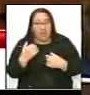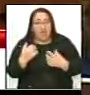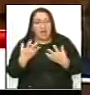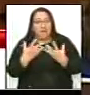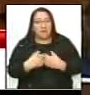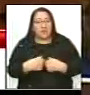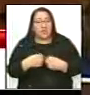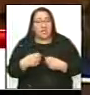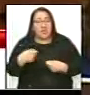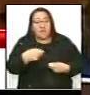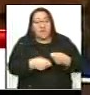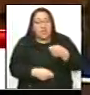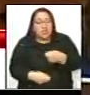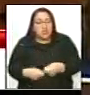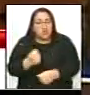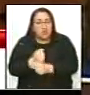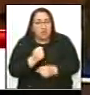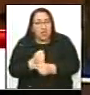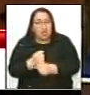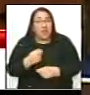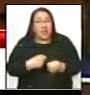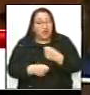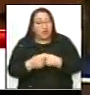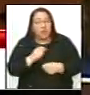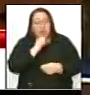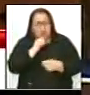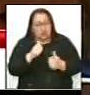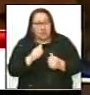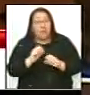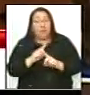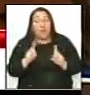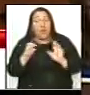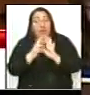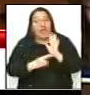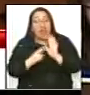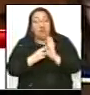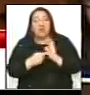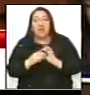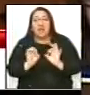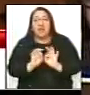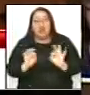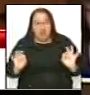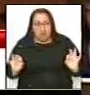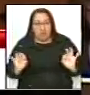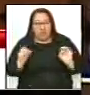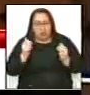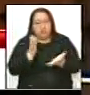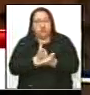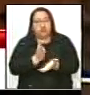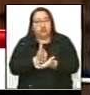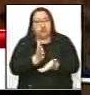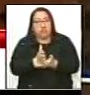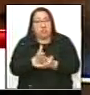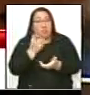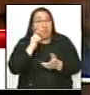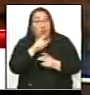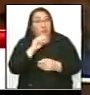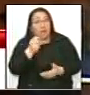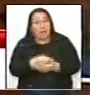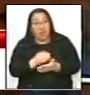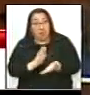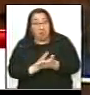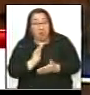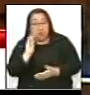con reglas claras, reglas transparentes. Y que entiendan que hay un Estado de Derecho, que hay leyes que va a sancionar si hay evasiones